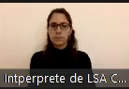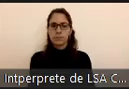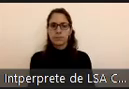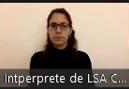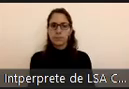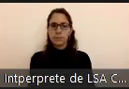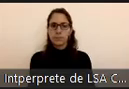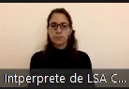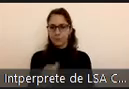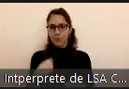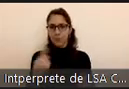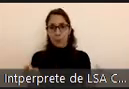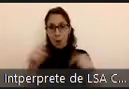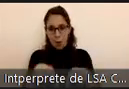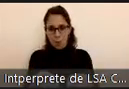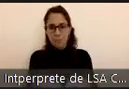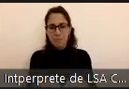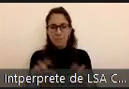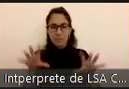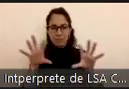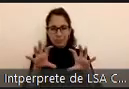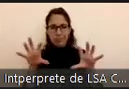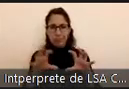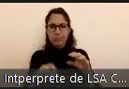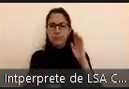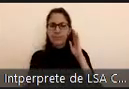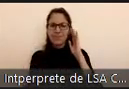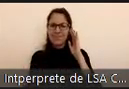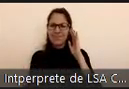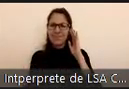Ahí volví. Bien.